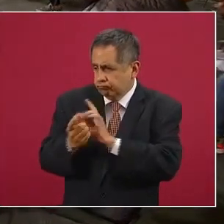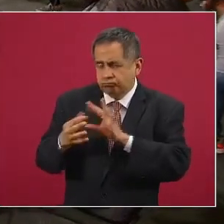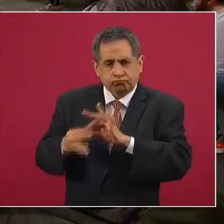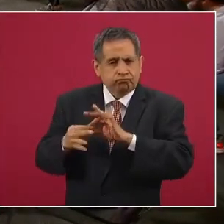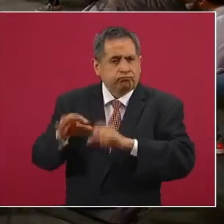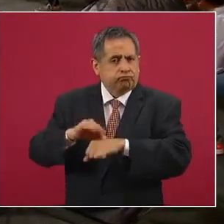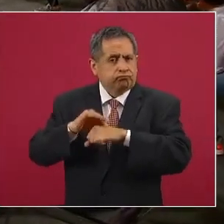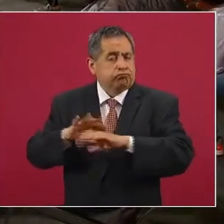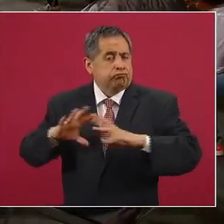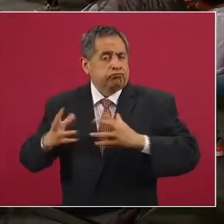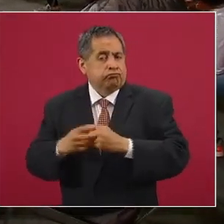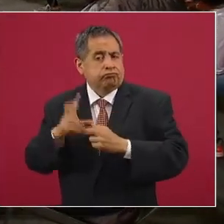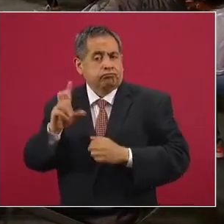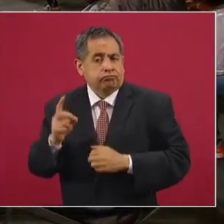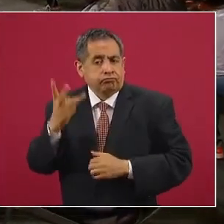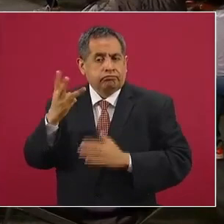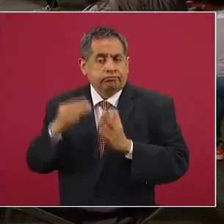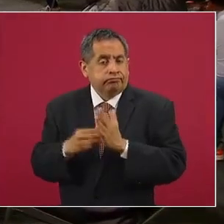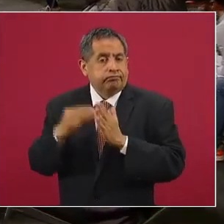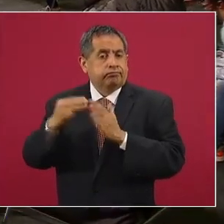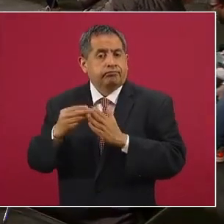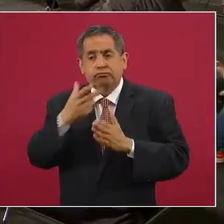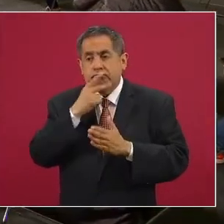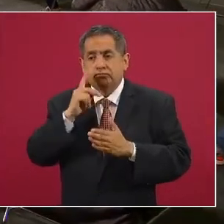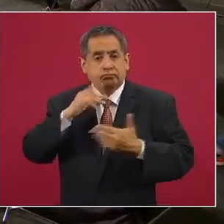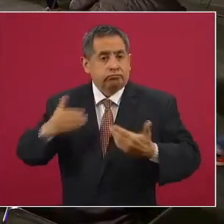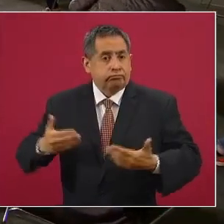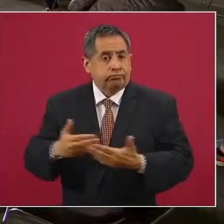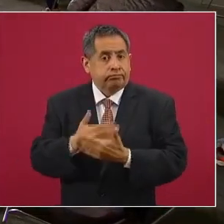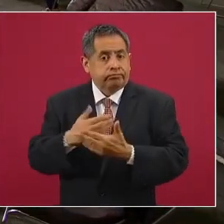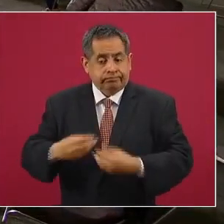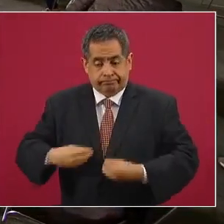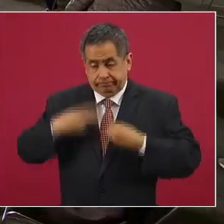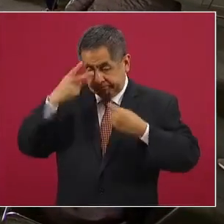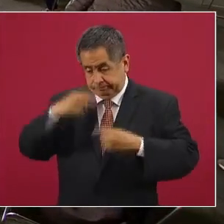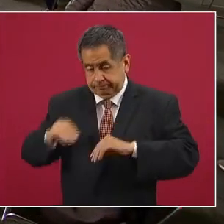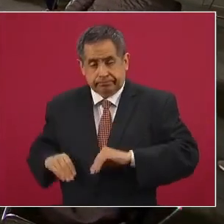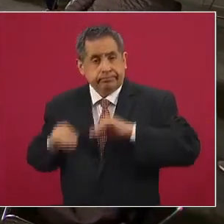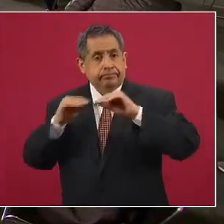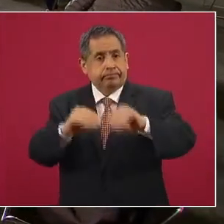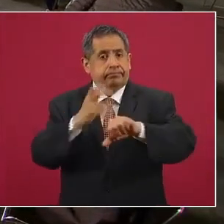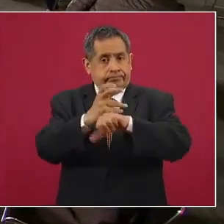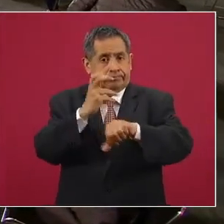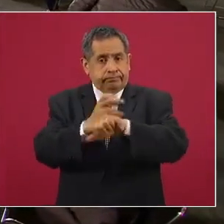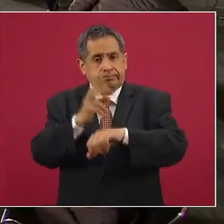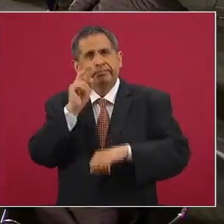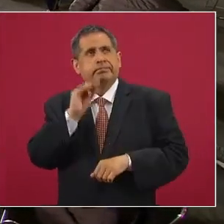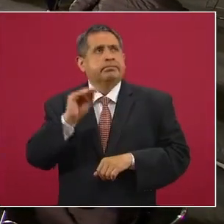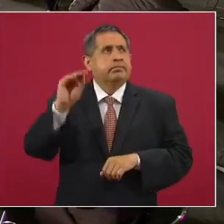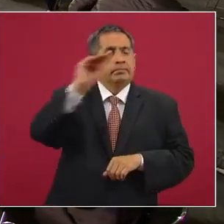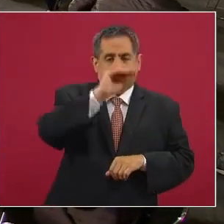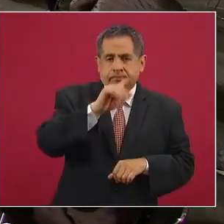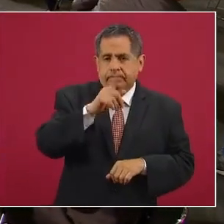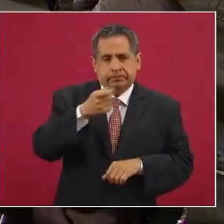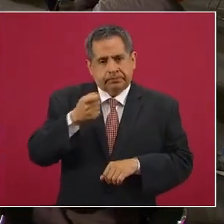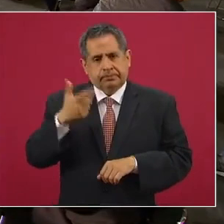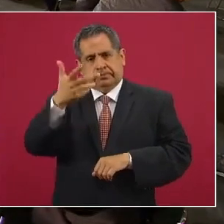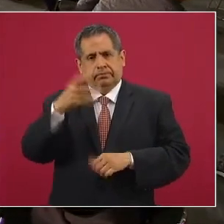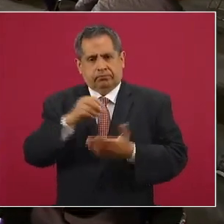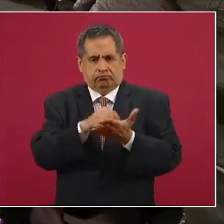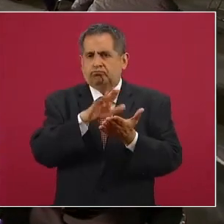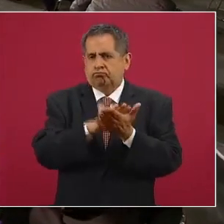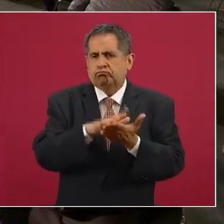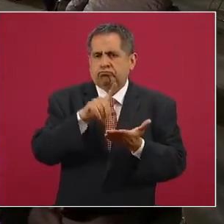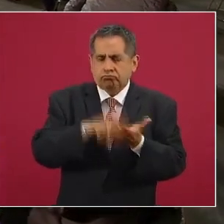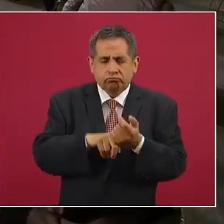mano con más de 33 millones de mexicanos que viven en los Estados Unidos y considerados oficialmente